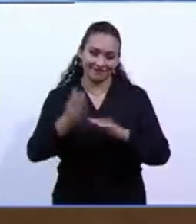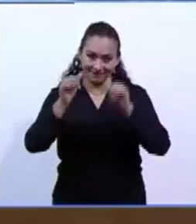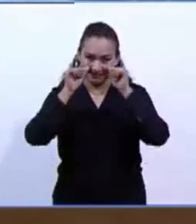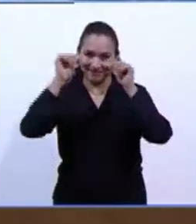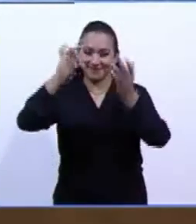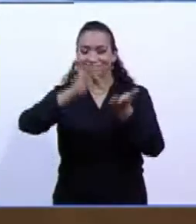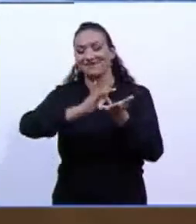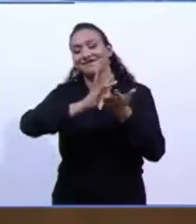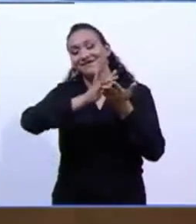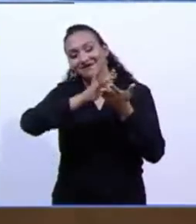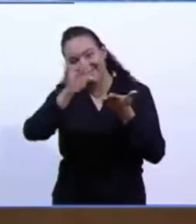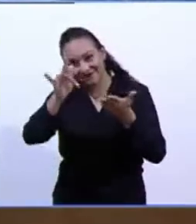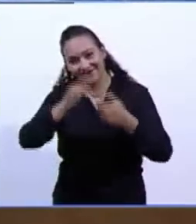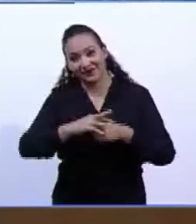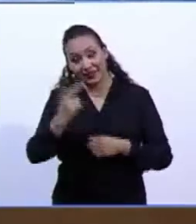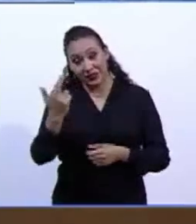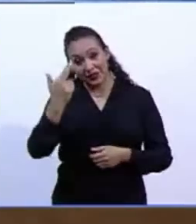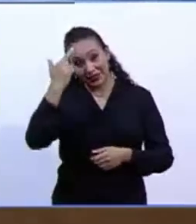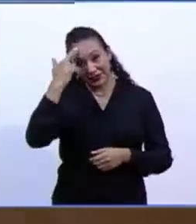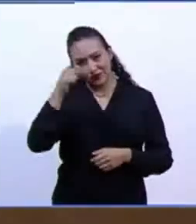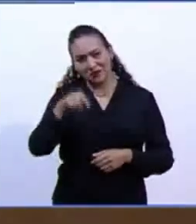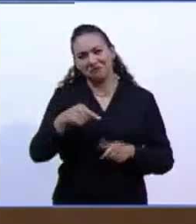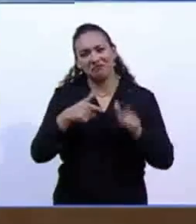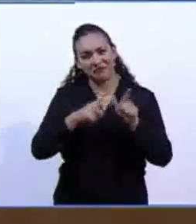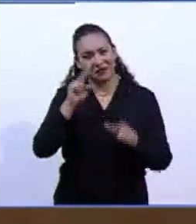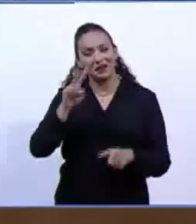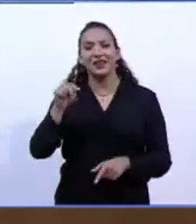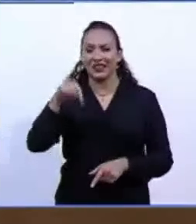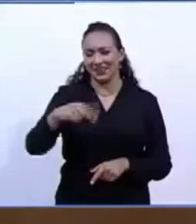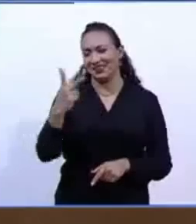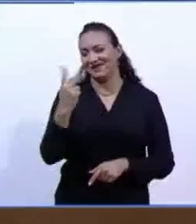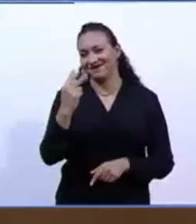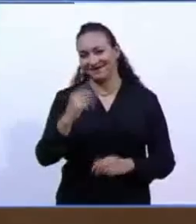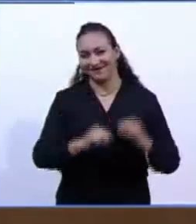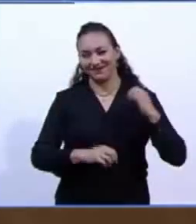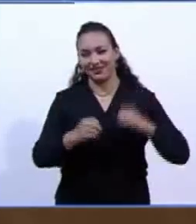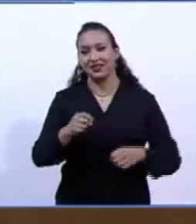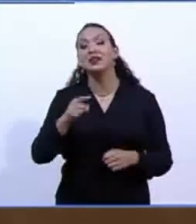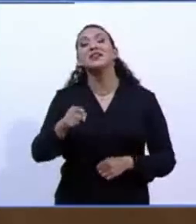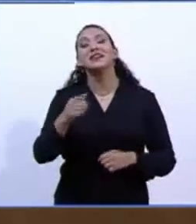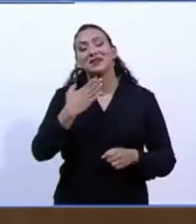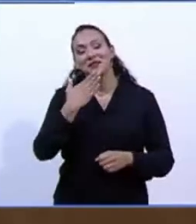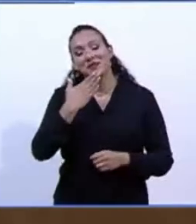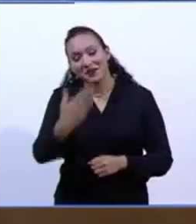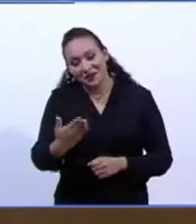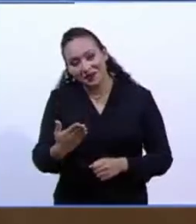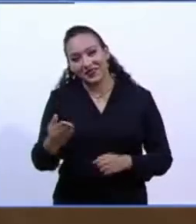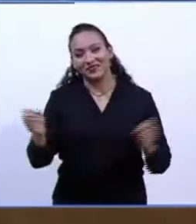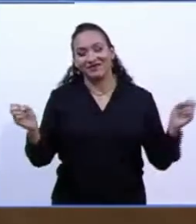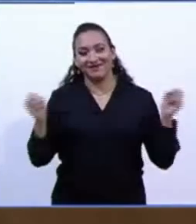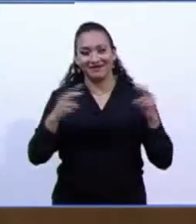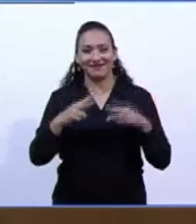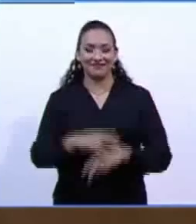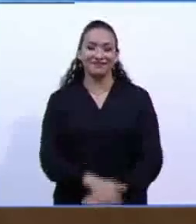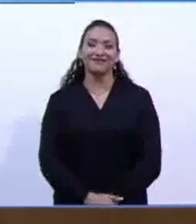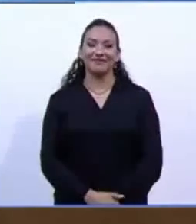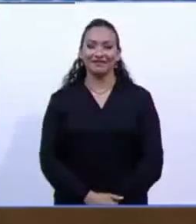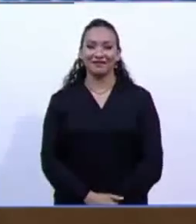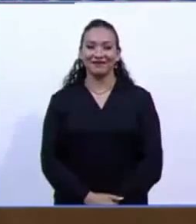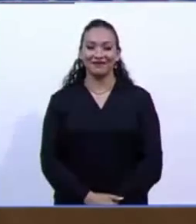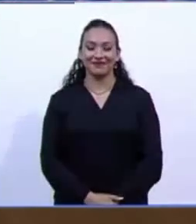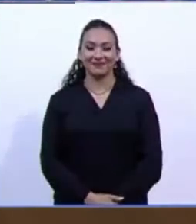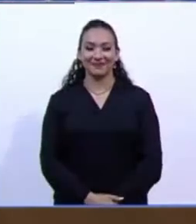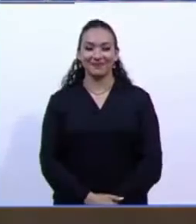siempre, muchas gracias por haber estado con nosotros. Manténgase pendiente de esta señal. Muy buenas tardes, soy Oscar González y nos vemos en la próxima.